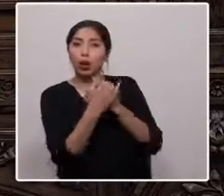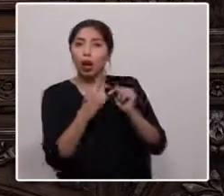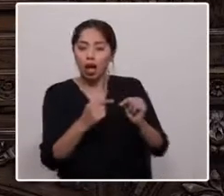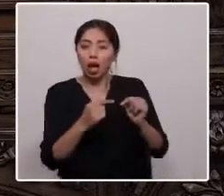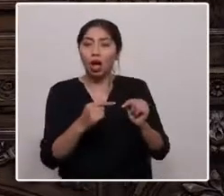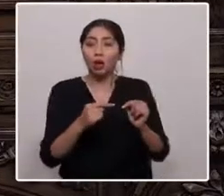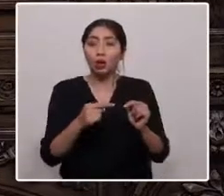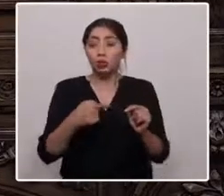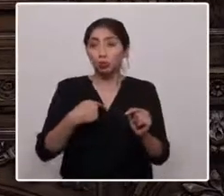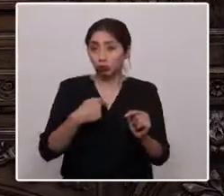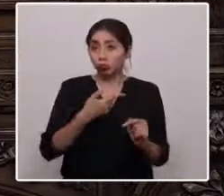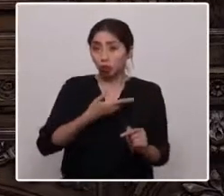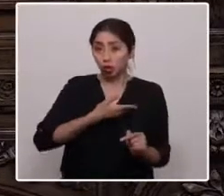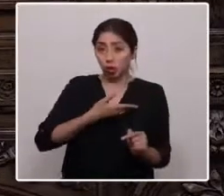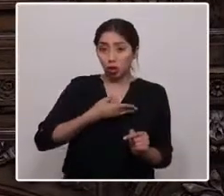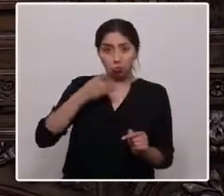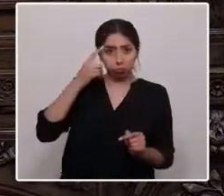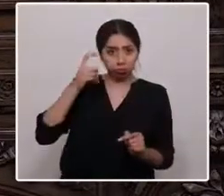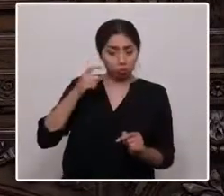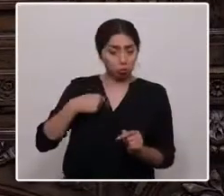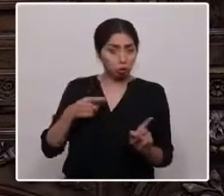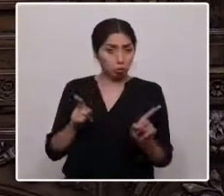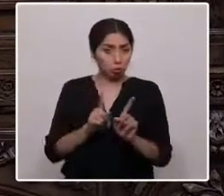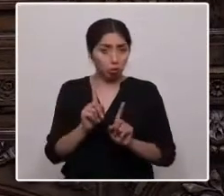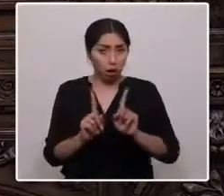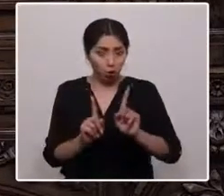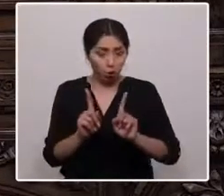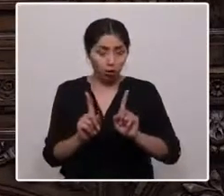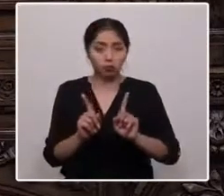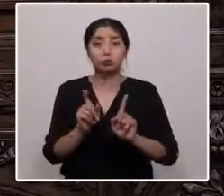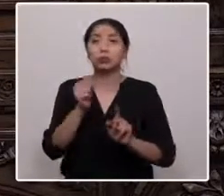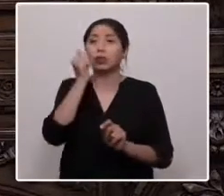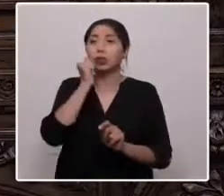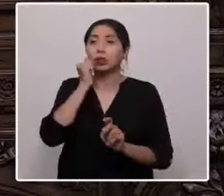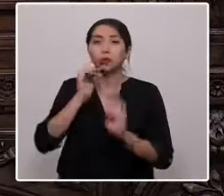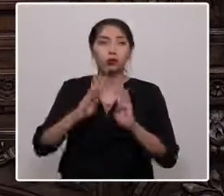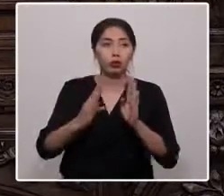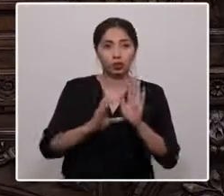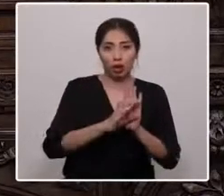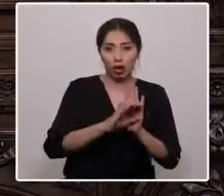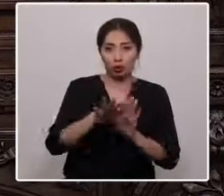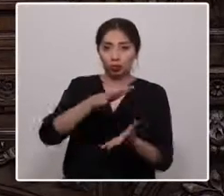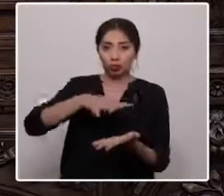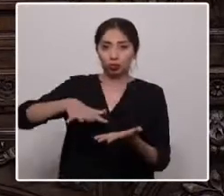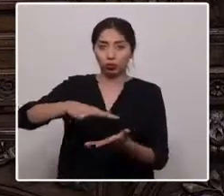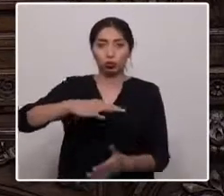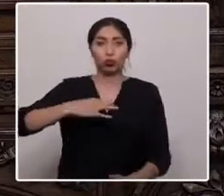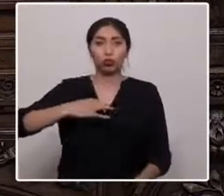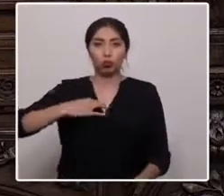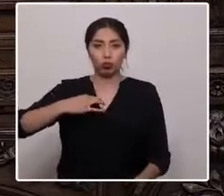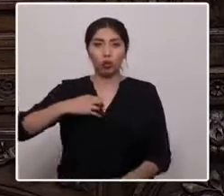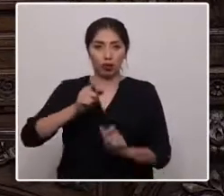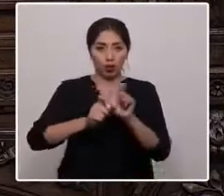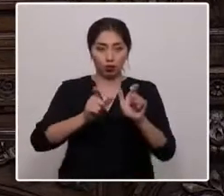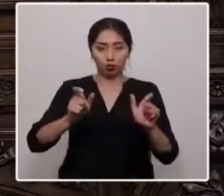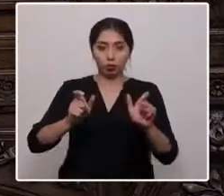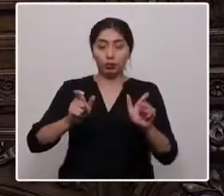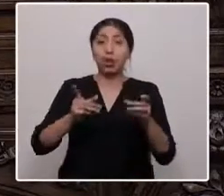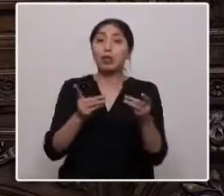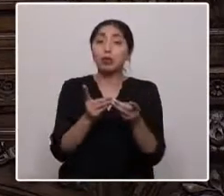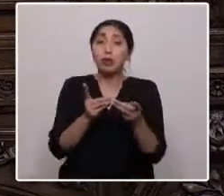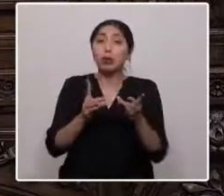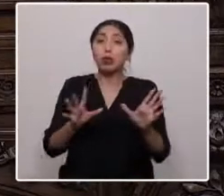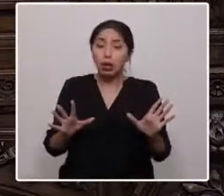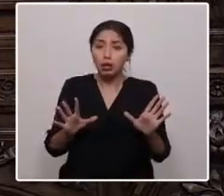algunas estimados y estimadas convencionales ciudadanos y ciudadanas en democracia la enorme mayoría